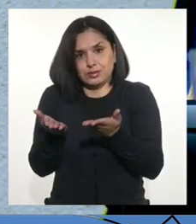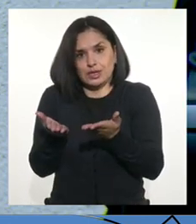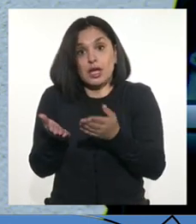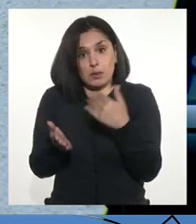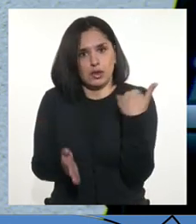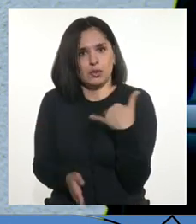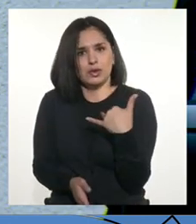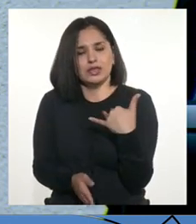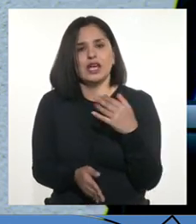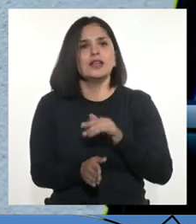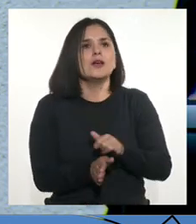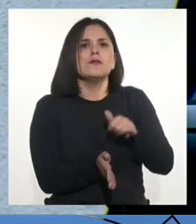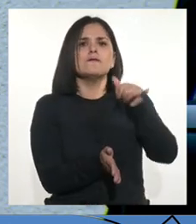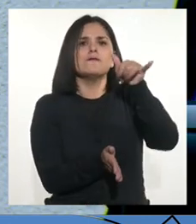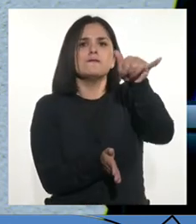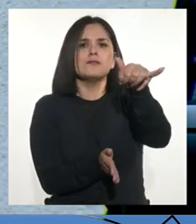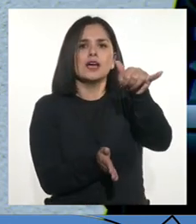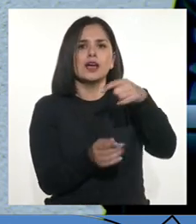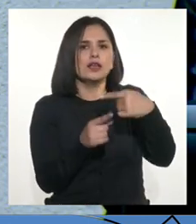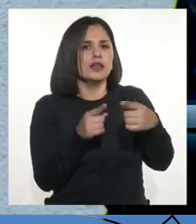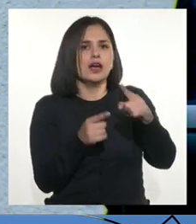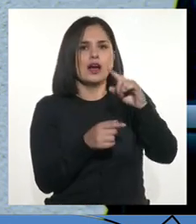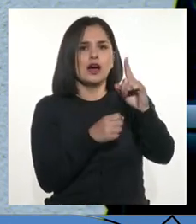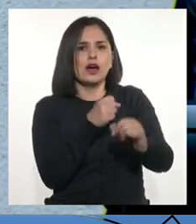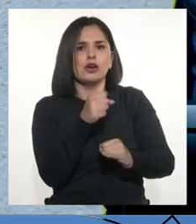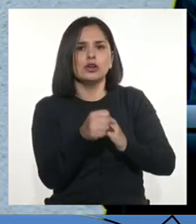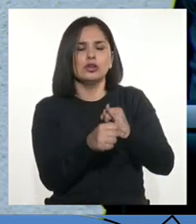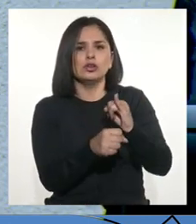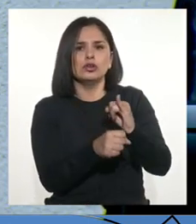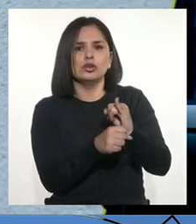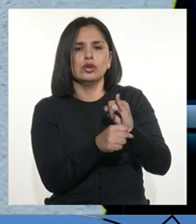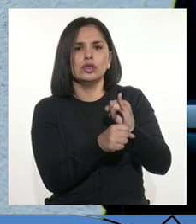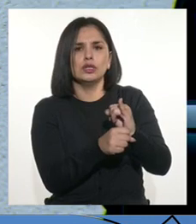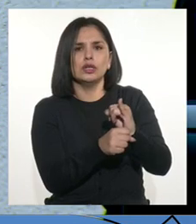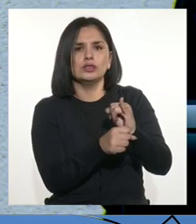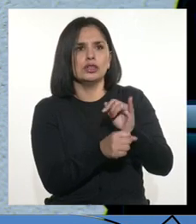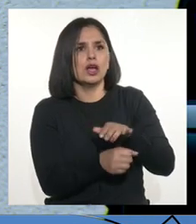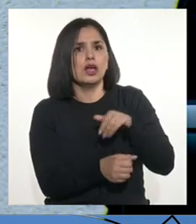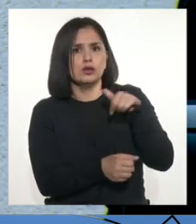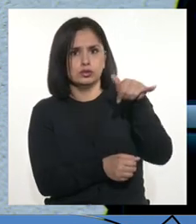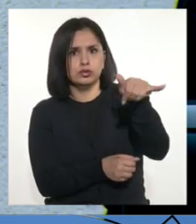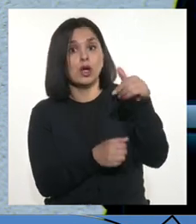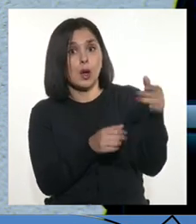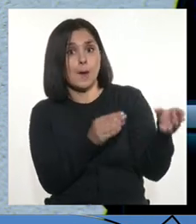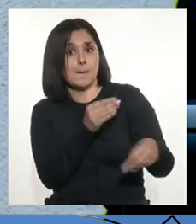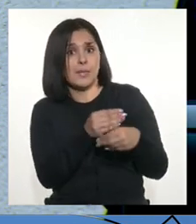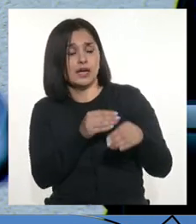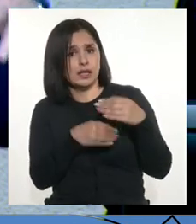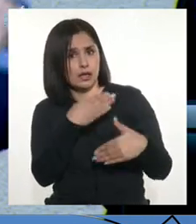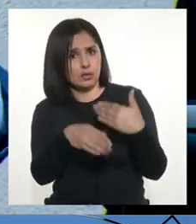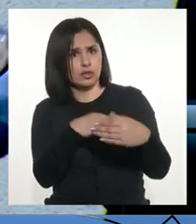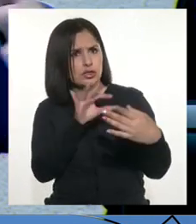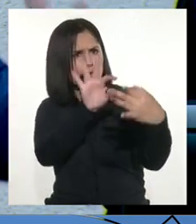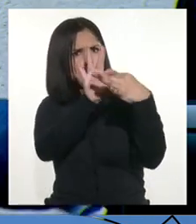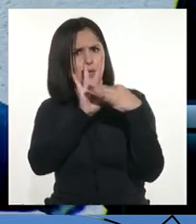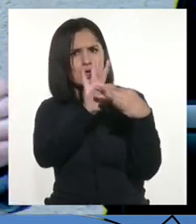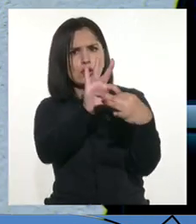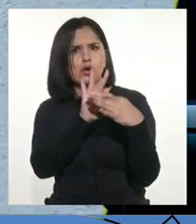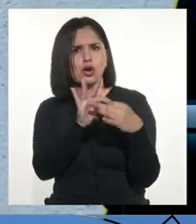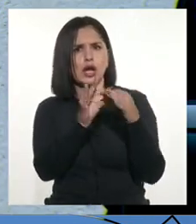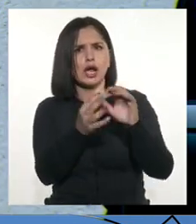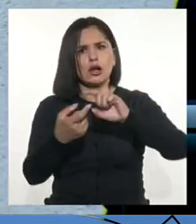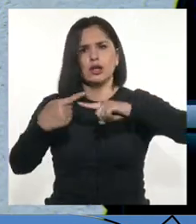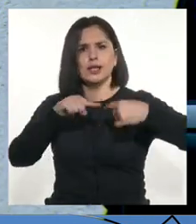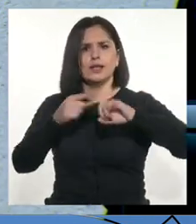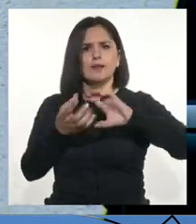viajes al exterior porque los viajes no son diplomacia parlamentaria solamente son parte del proceso de vincularnos al debate que hay en el mundo